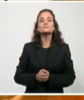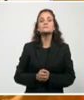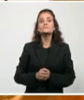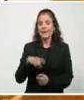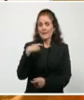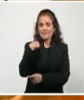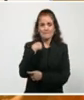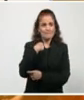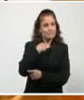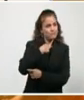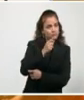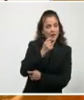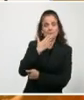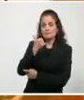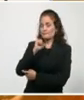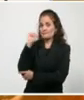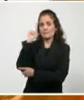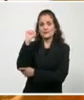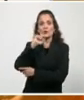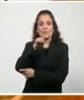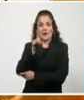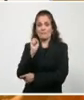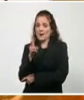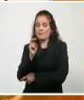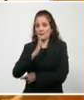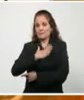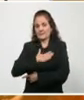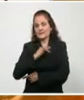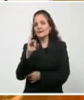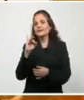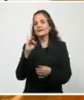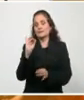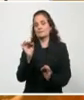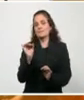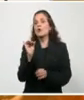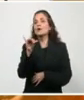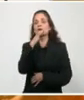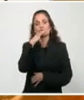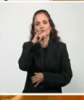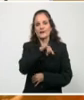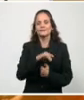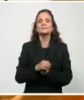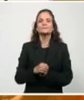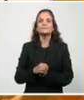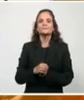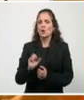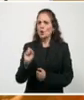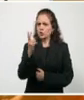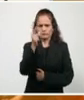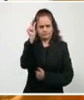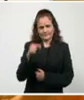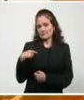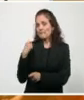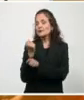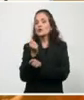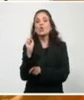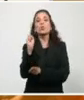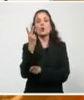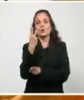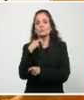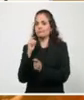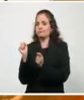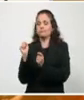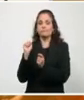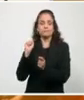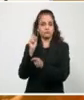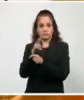Chi, mientras que a la ofensiva destacó Styler Hernández con jonrón y dos impulsadas. A esta hora, ambos equipos celebran el segundo